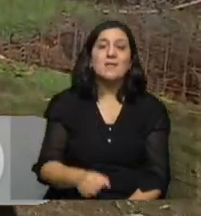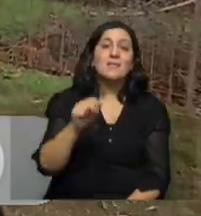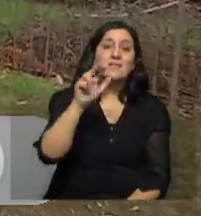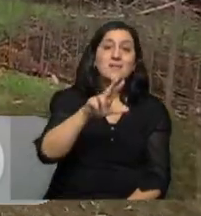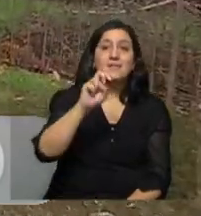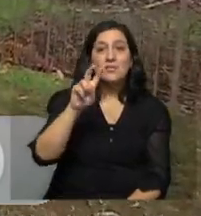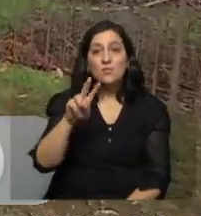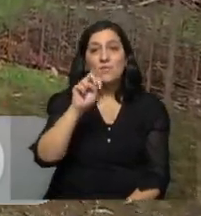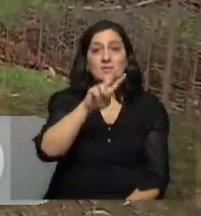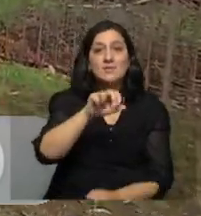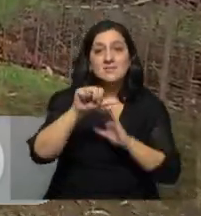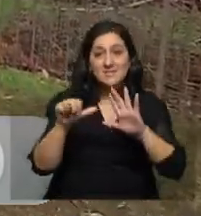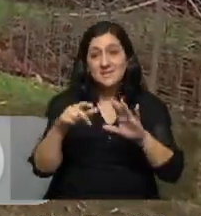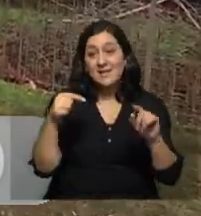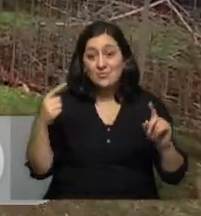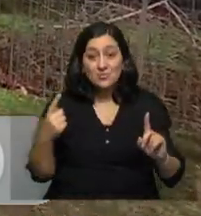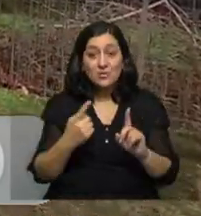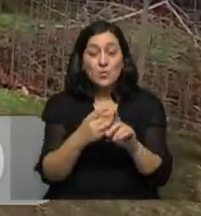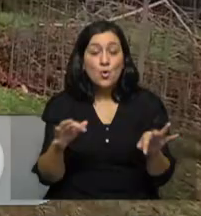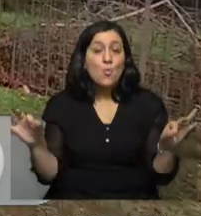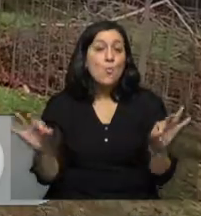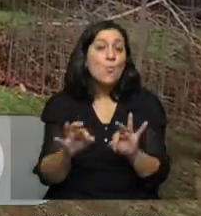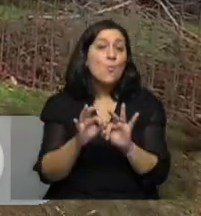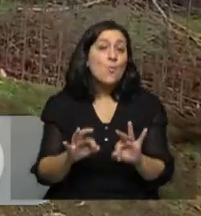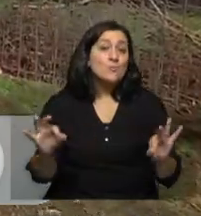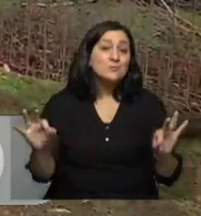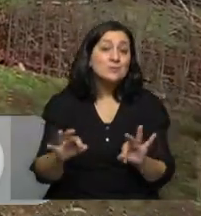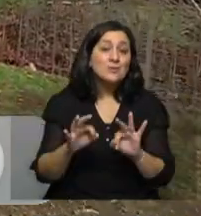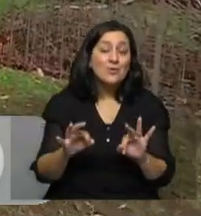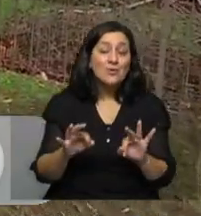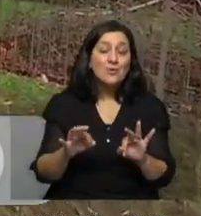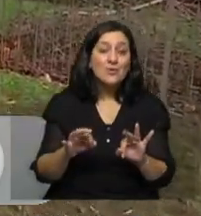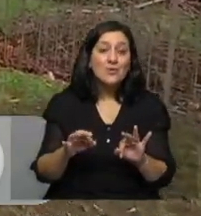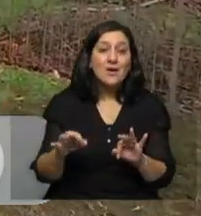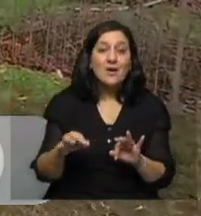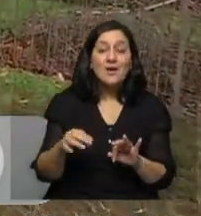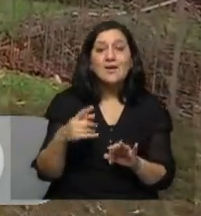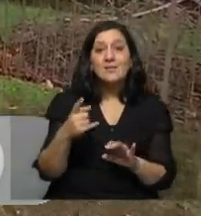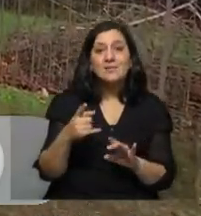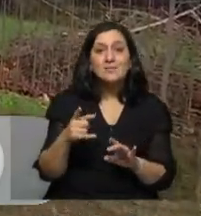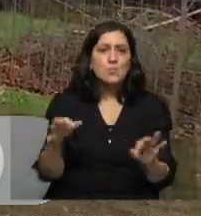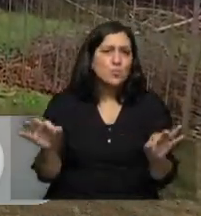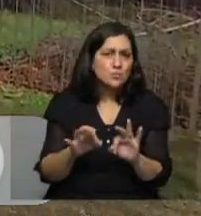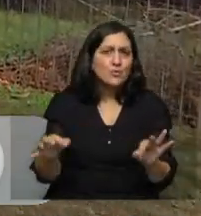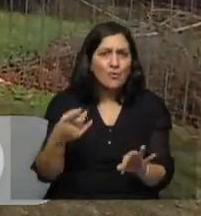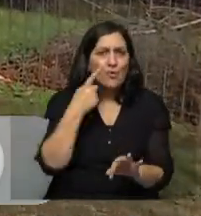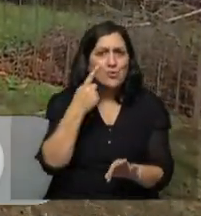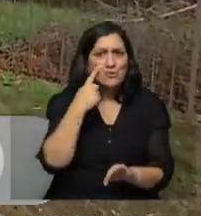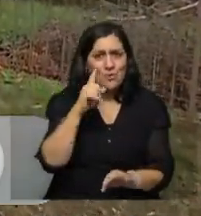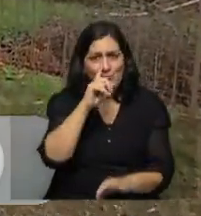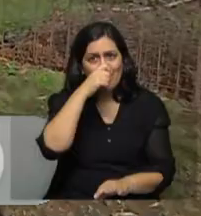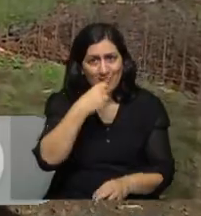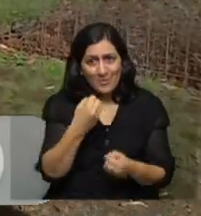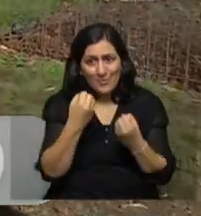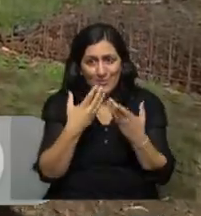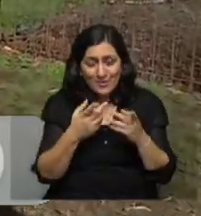3226, donde venimos al encuentro del músico ambulante, pero no solo músico ambulante, yo diría músico popular de Montevideo,